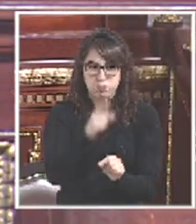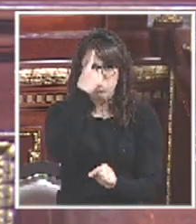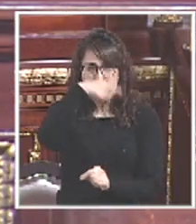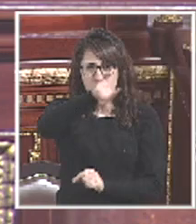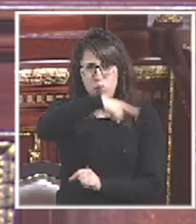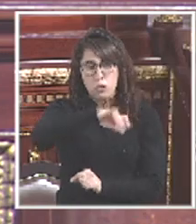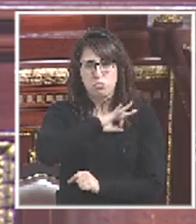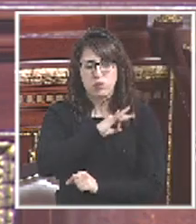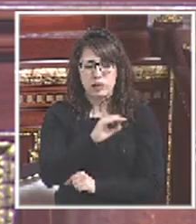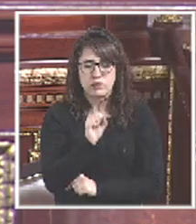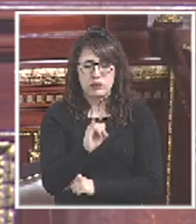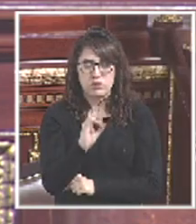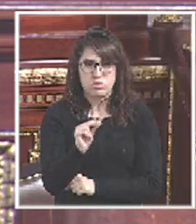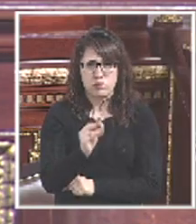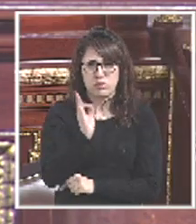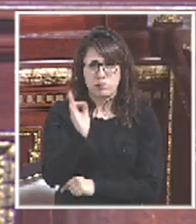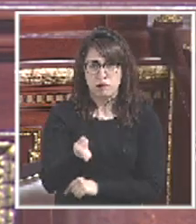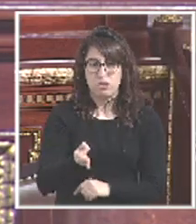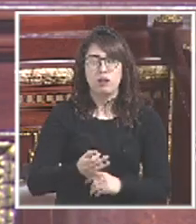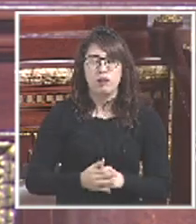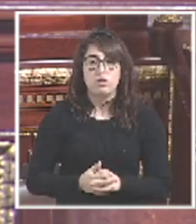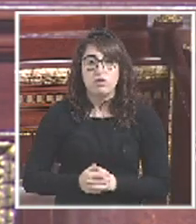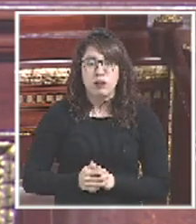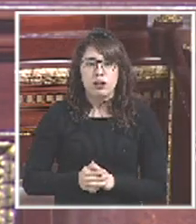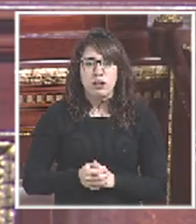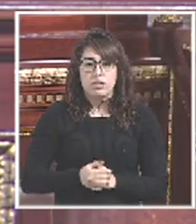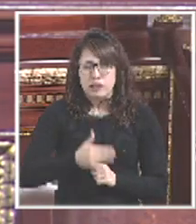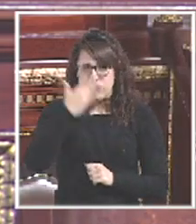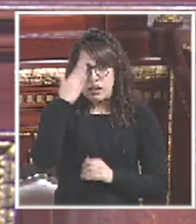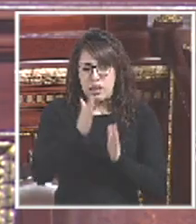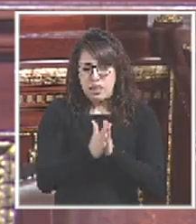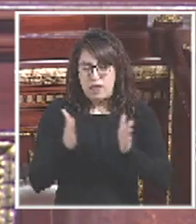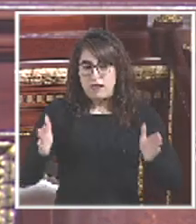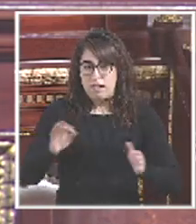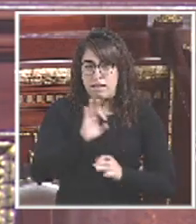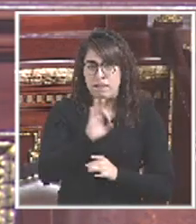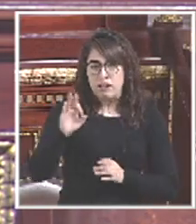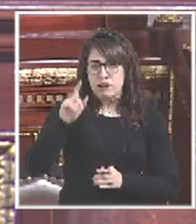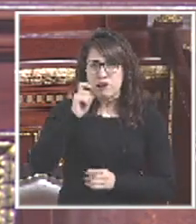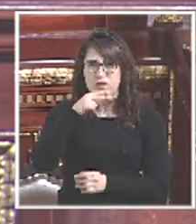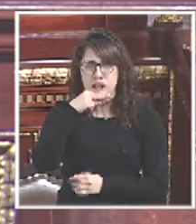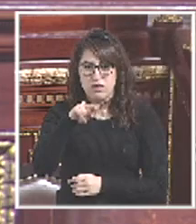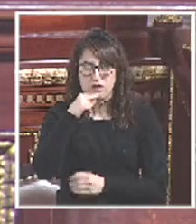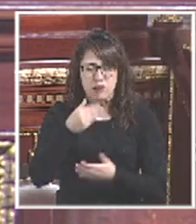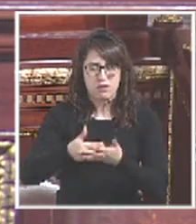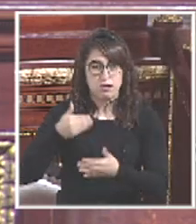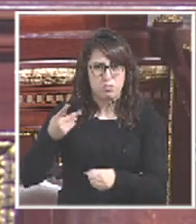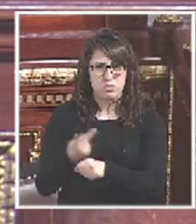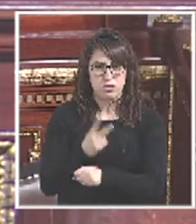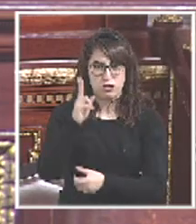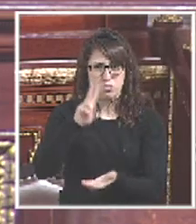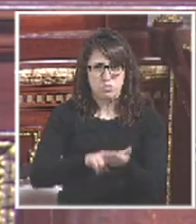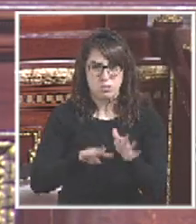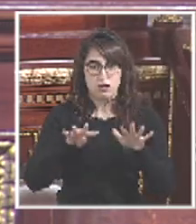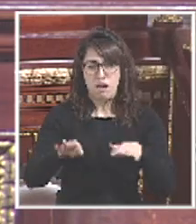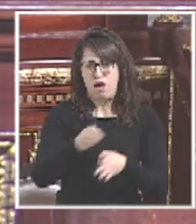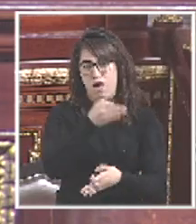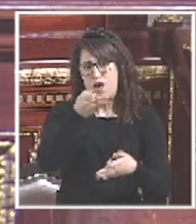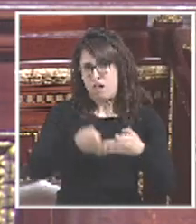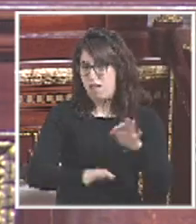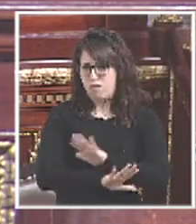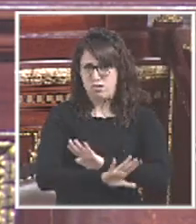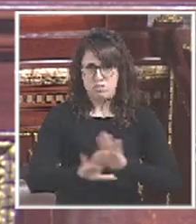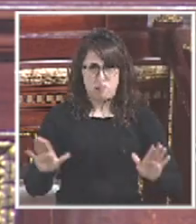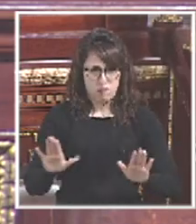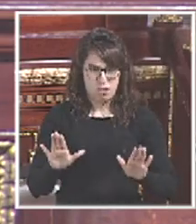considerada como punto de acuerdo. Las festividades decembrinas del pasado 2019 ya concluyeron